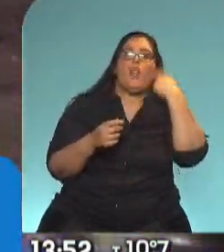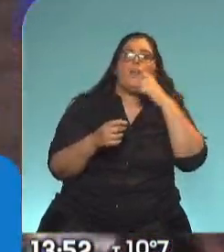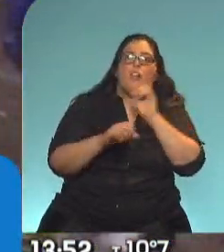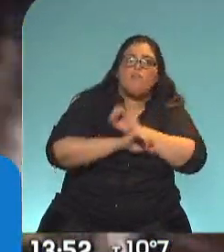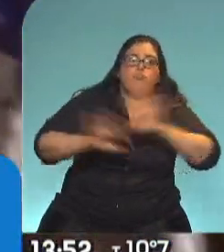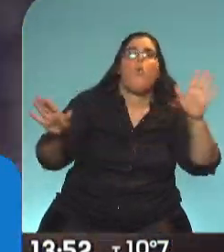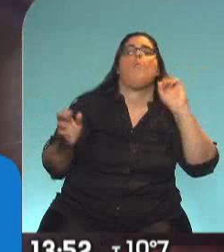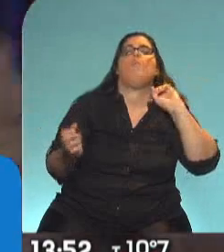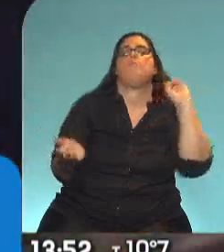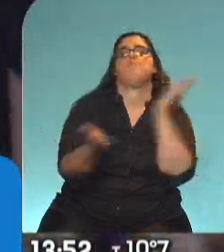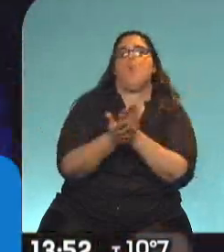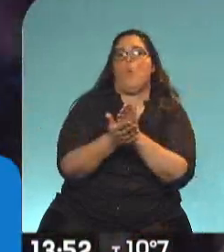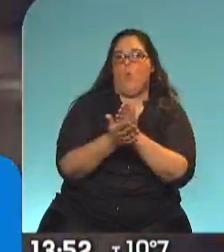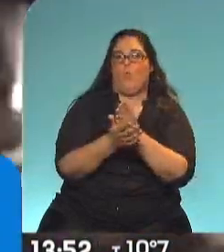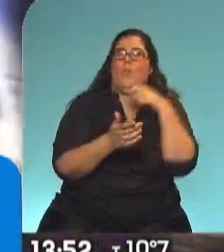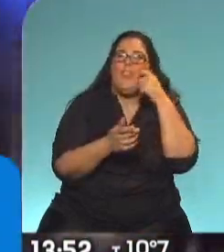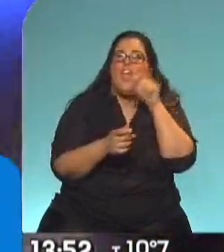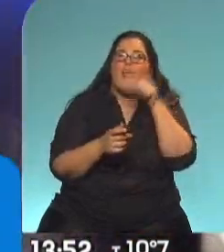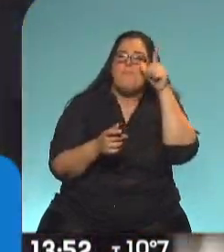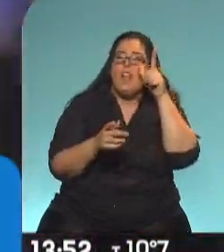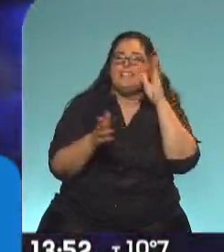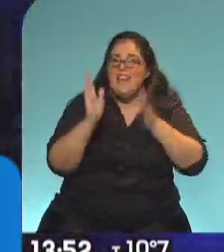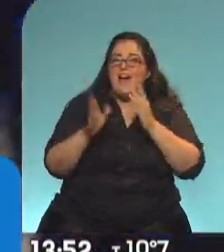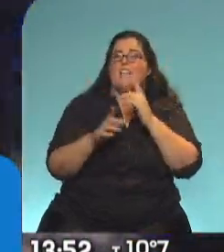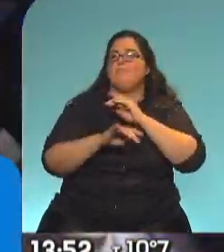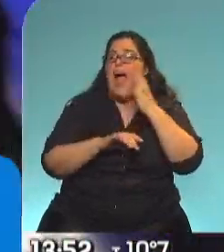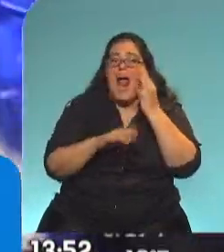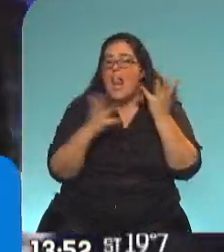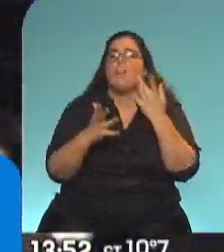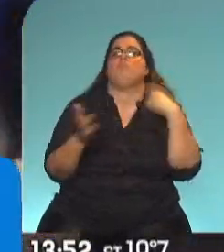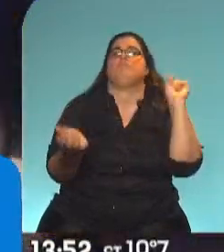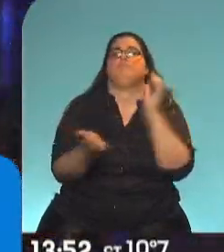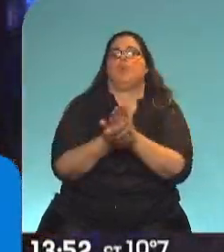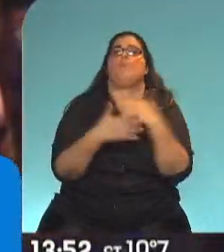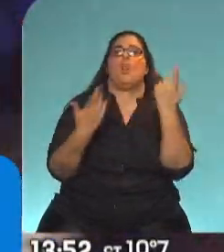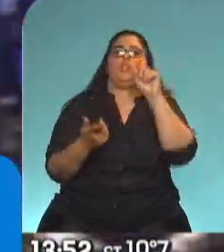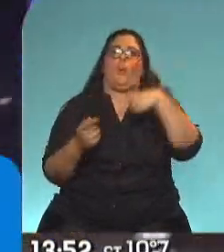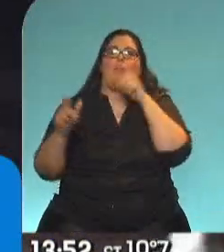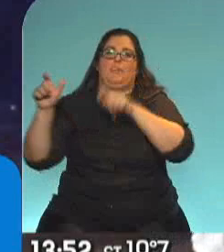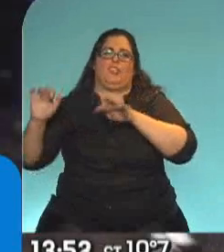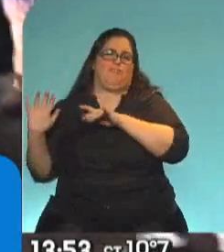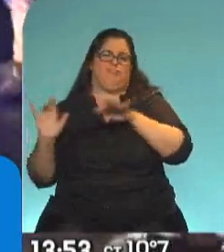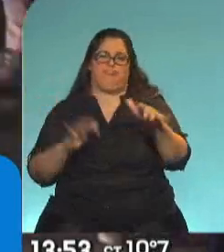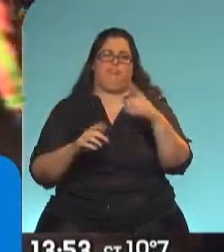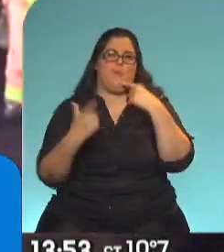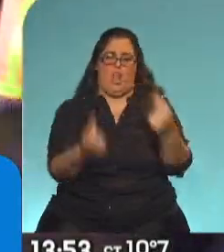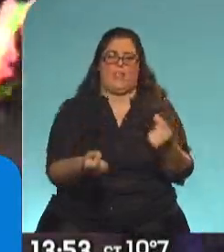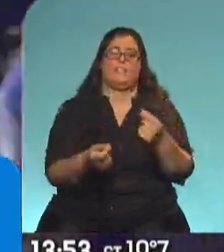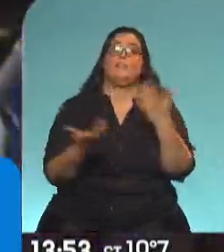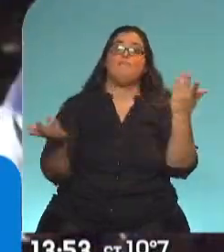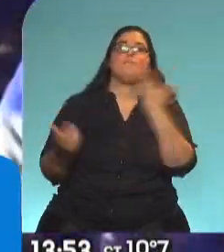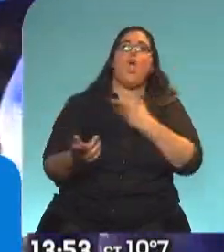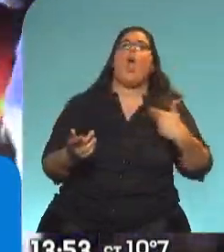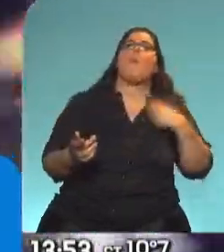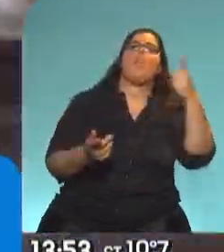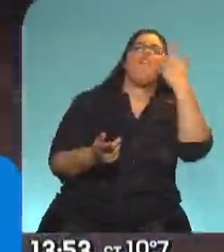la policía en operaciones que desató todo este malestar y descontento en las calles. Sí, el argumento de el gobierno francés para enviar este